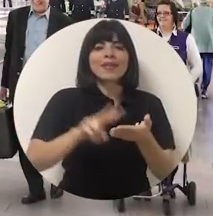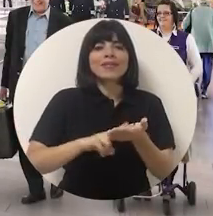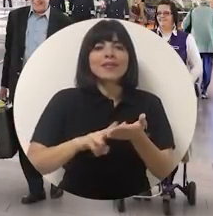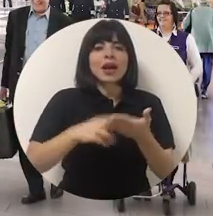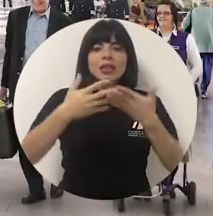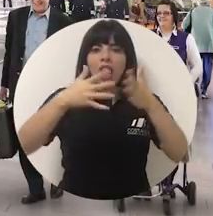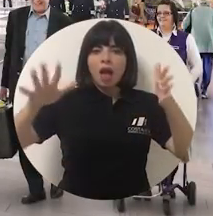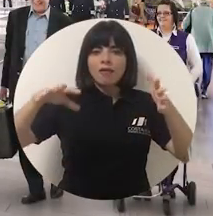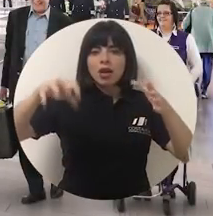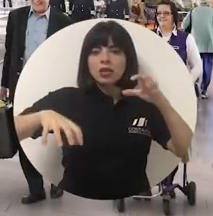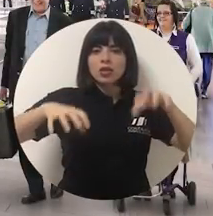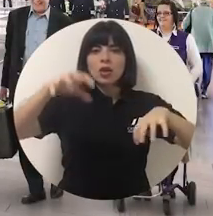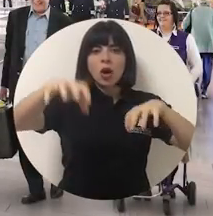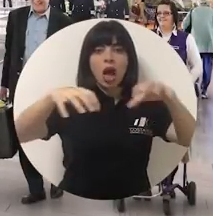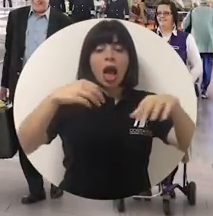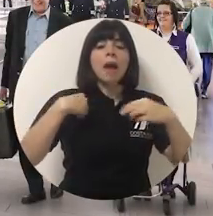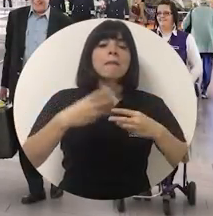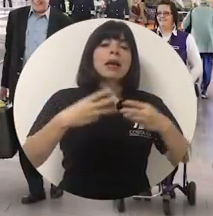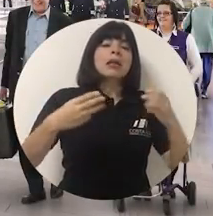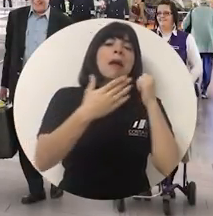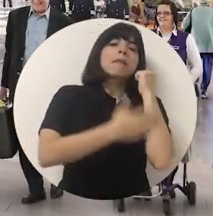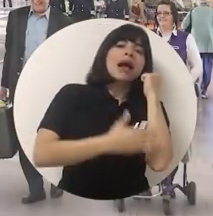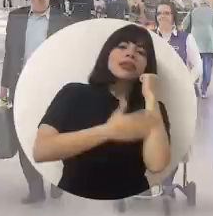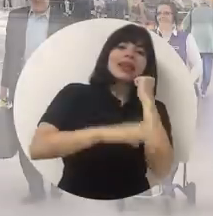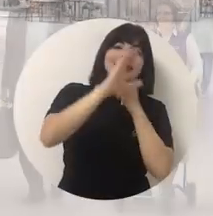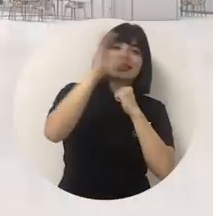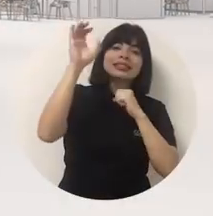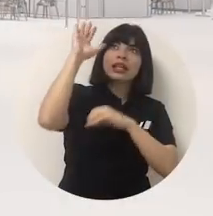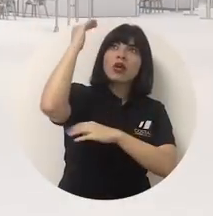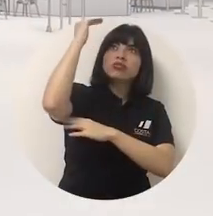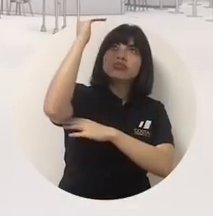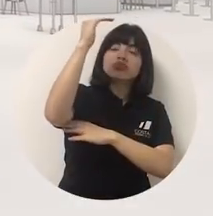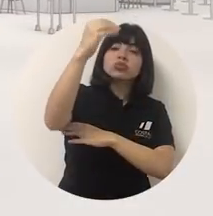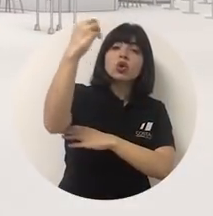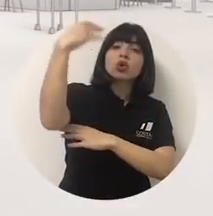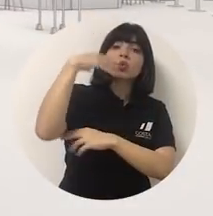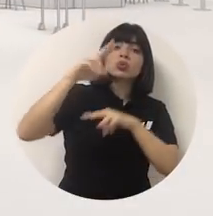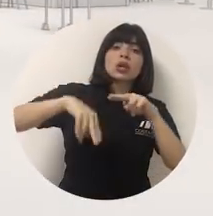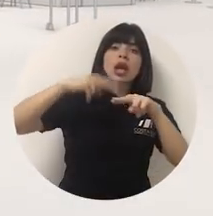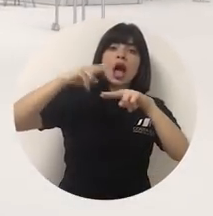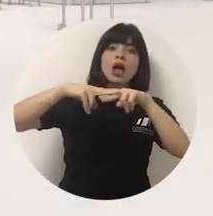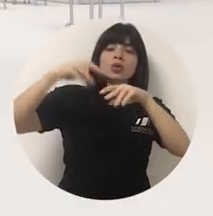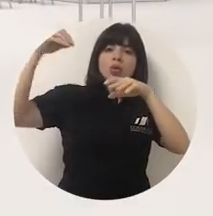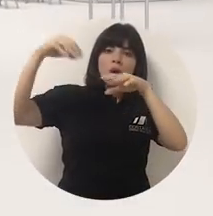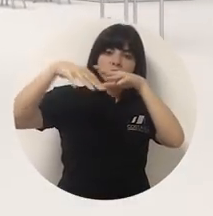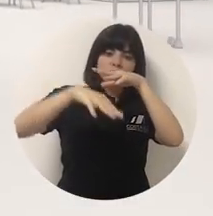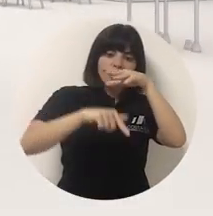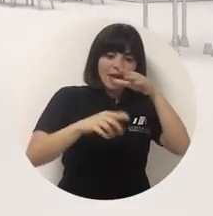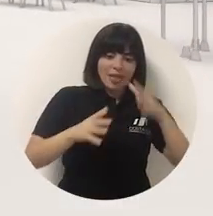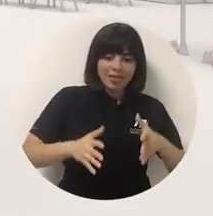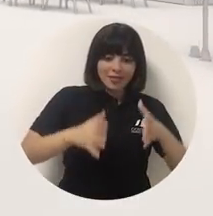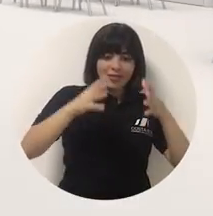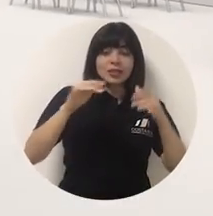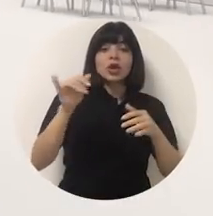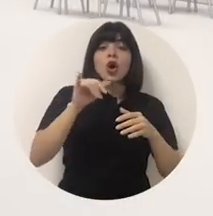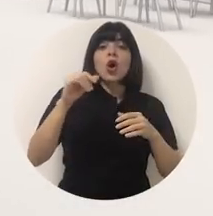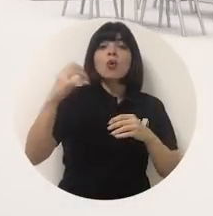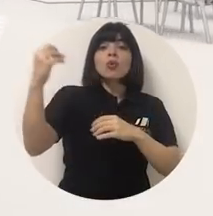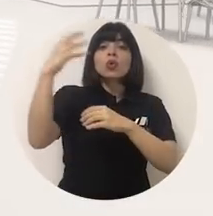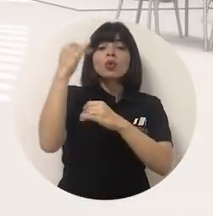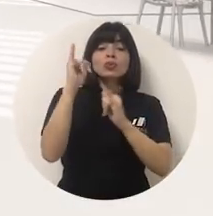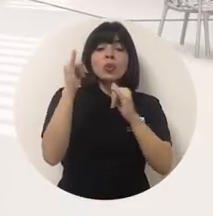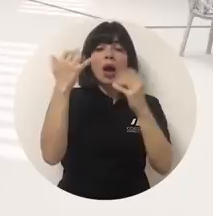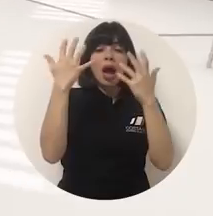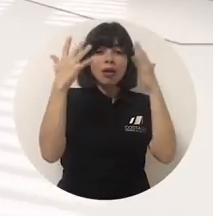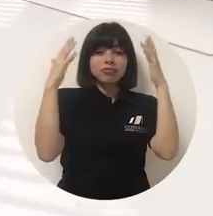y abiertos, y en los materiales como la madera en los cielos, por donde la luz natural ingresa al edificio como la luz que atraviesa el follaje